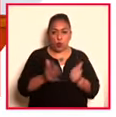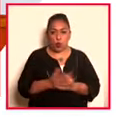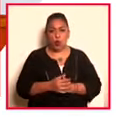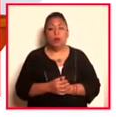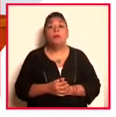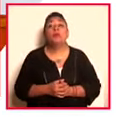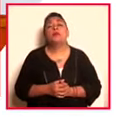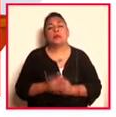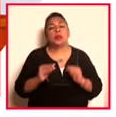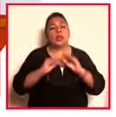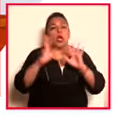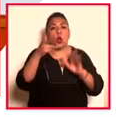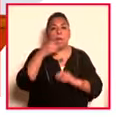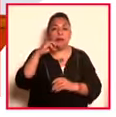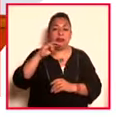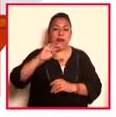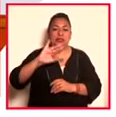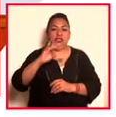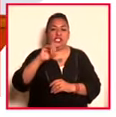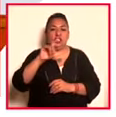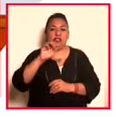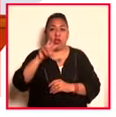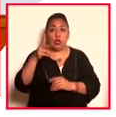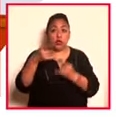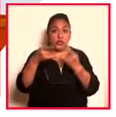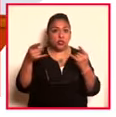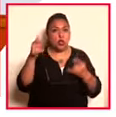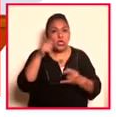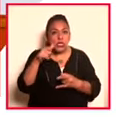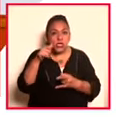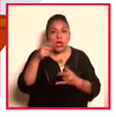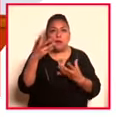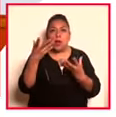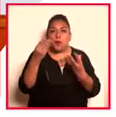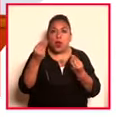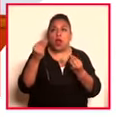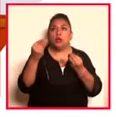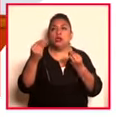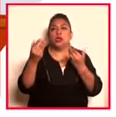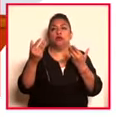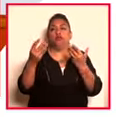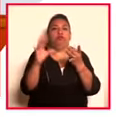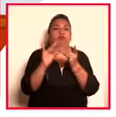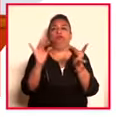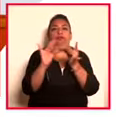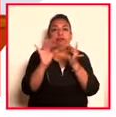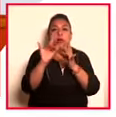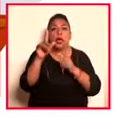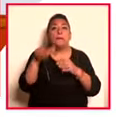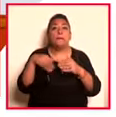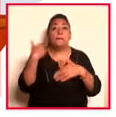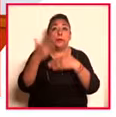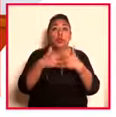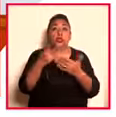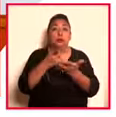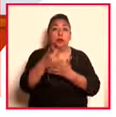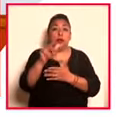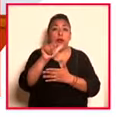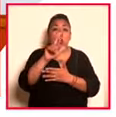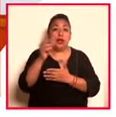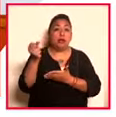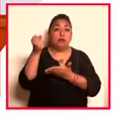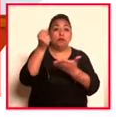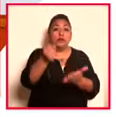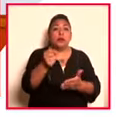Es claro que Michel Franco y sus historias siempre están en el ojo del huracán. Su siguiente parada es en los premios Ariel, que se entregan el 25